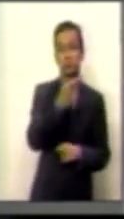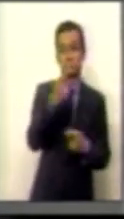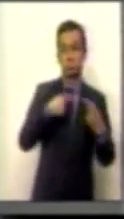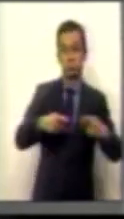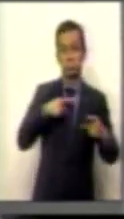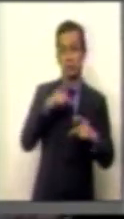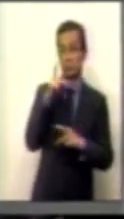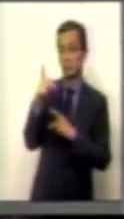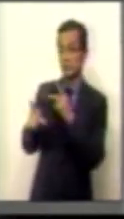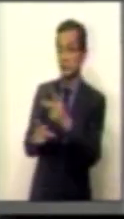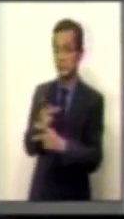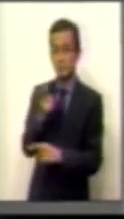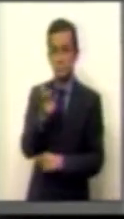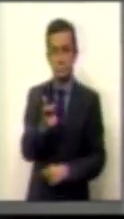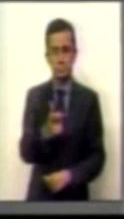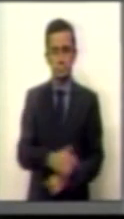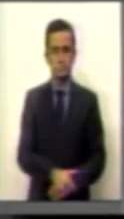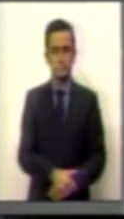prestamistas.